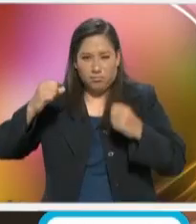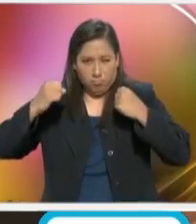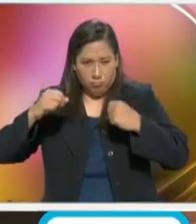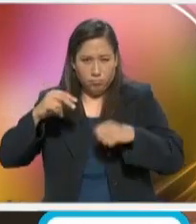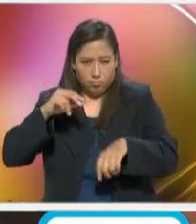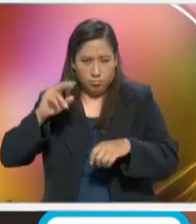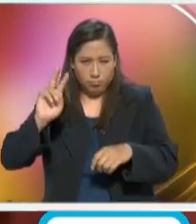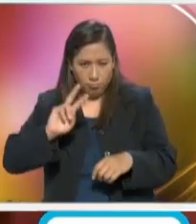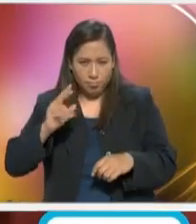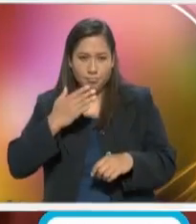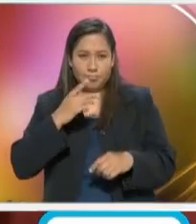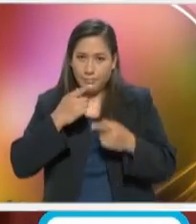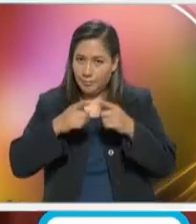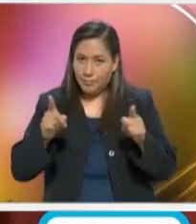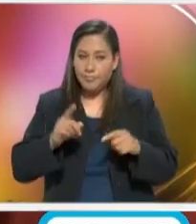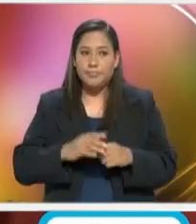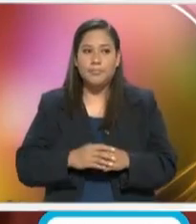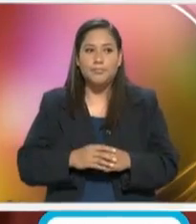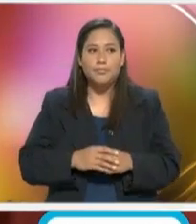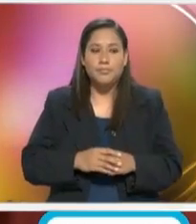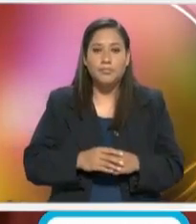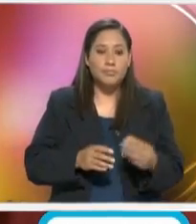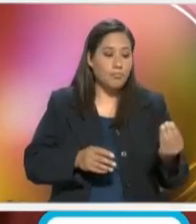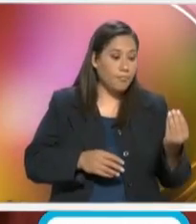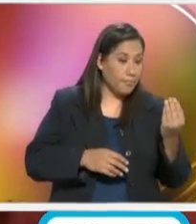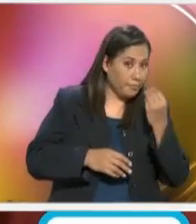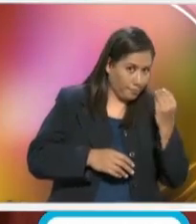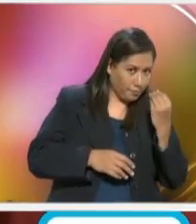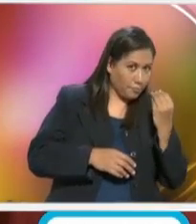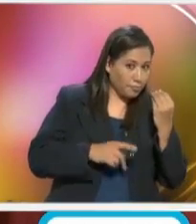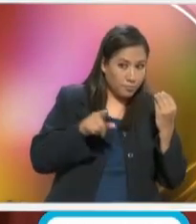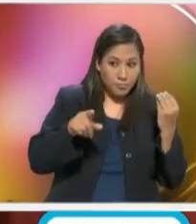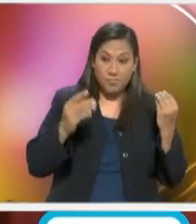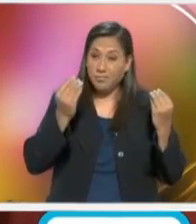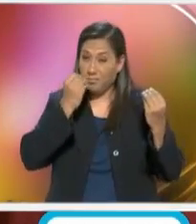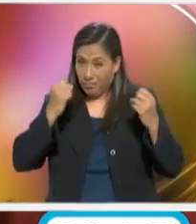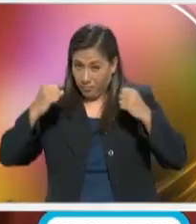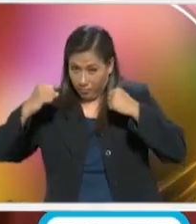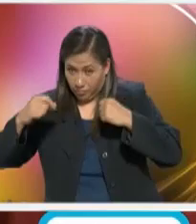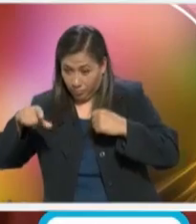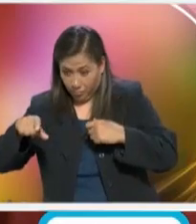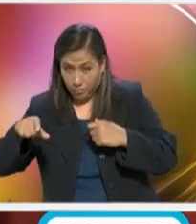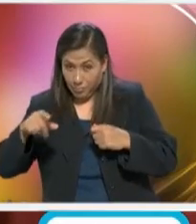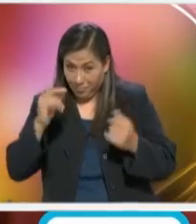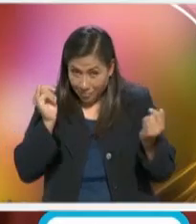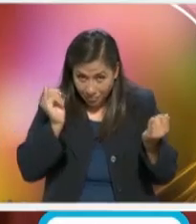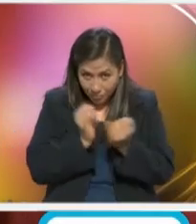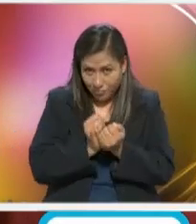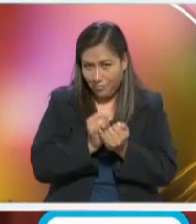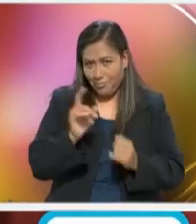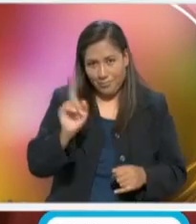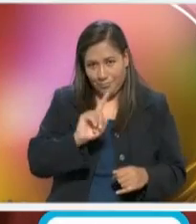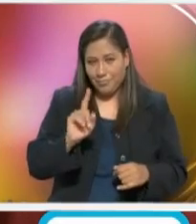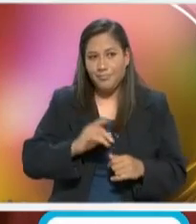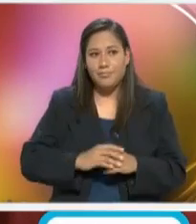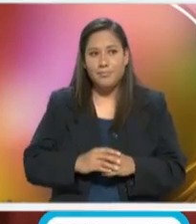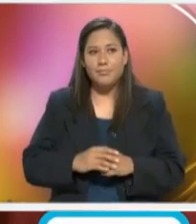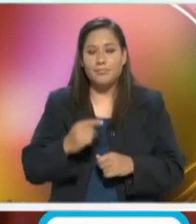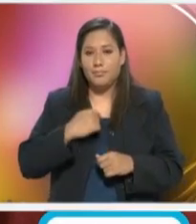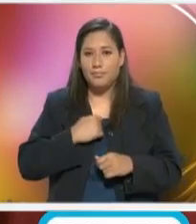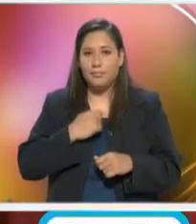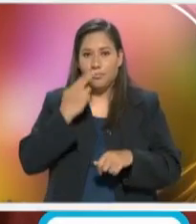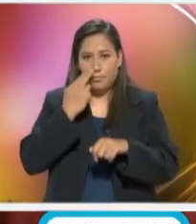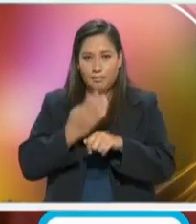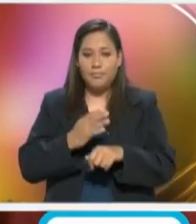sé qué opines, Edgar, pero no es lo mismo comer que alimentarse, ¿o sí? Bueno, es mucho más que eso. Sí. Vengo representando